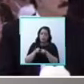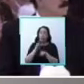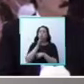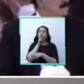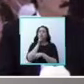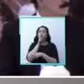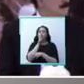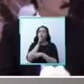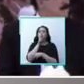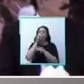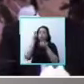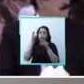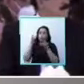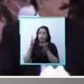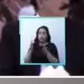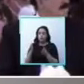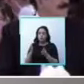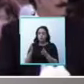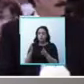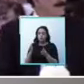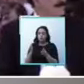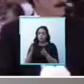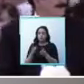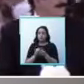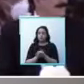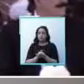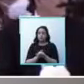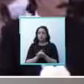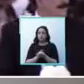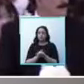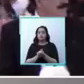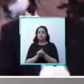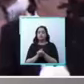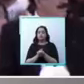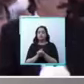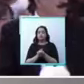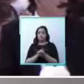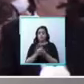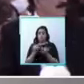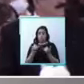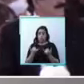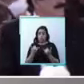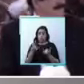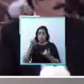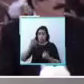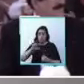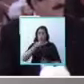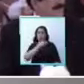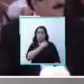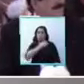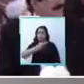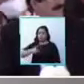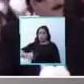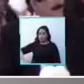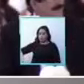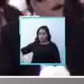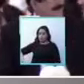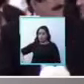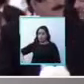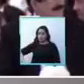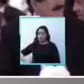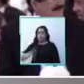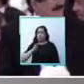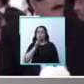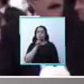que pues esta organización política se vea involucrada o sus líderes se vean involucrados en este tipo de escándalos,